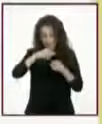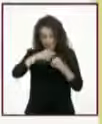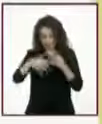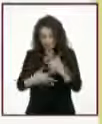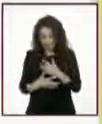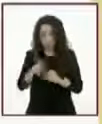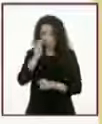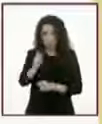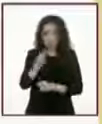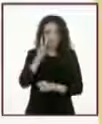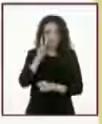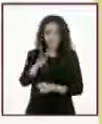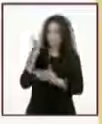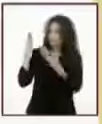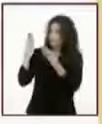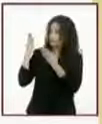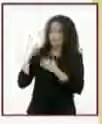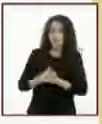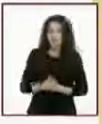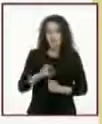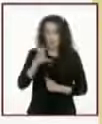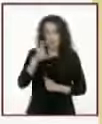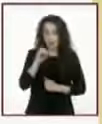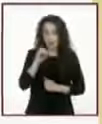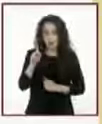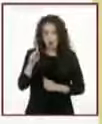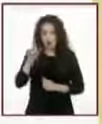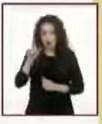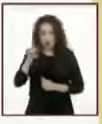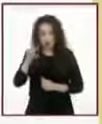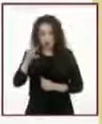copulativos, indican unión, y,